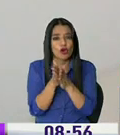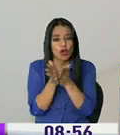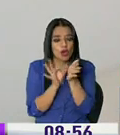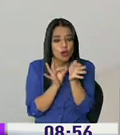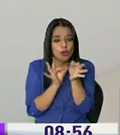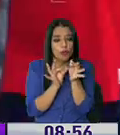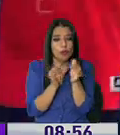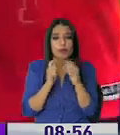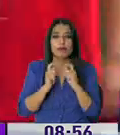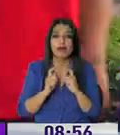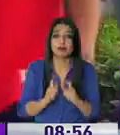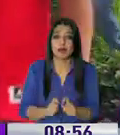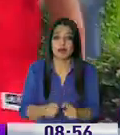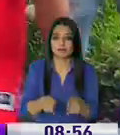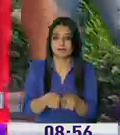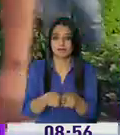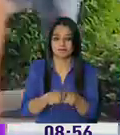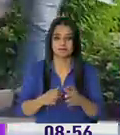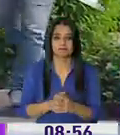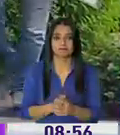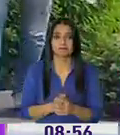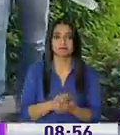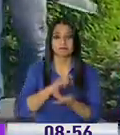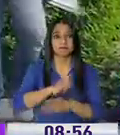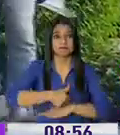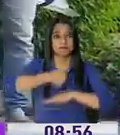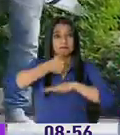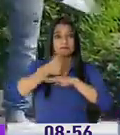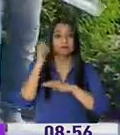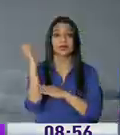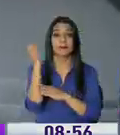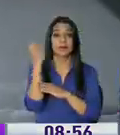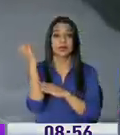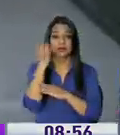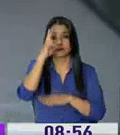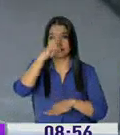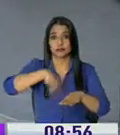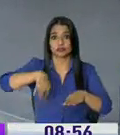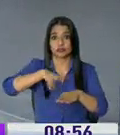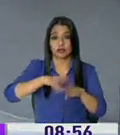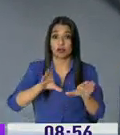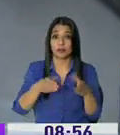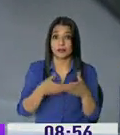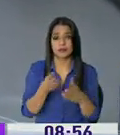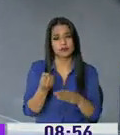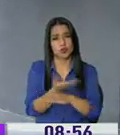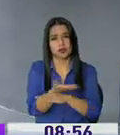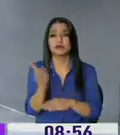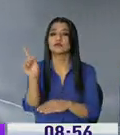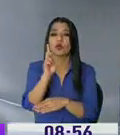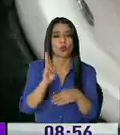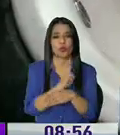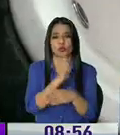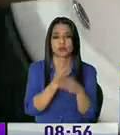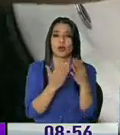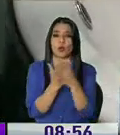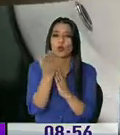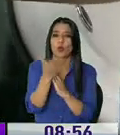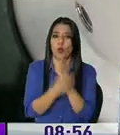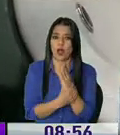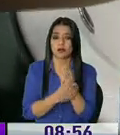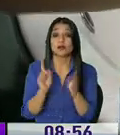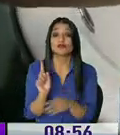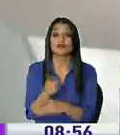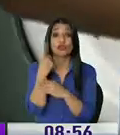proliferar bacterias. El Comité de Operaciones de Emergencia Nacional ha recomendado no usar este elemento y en su lugar